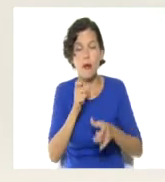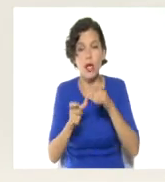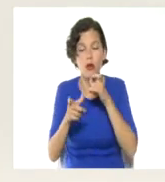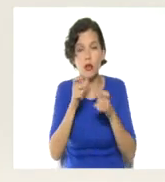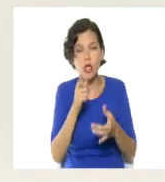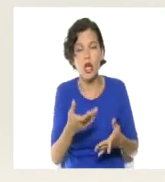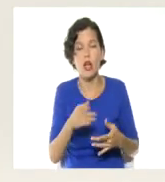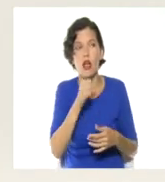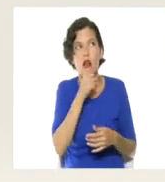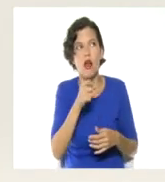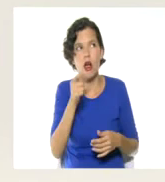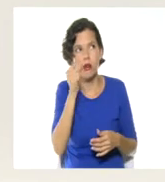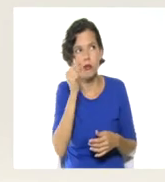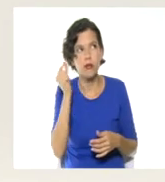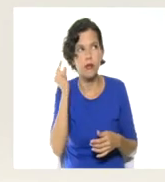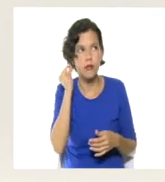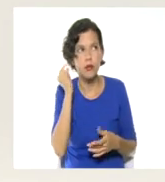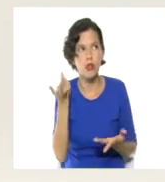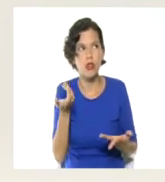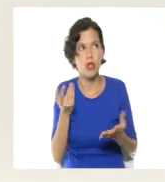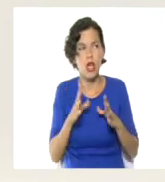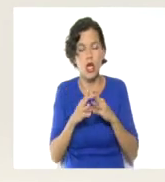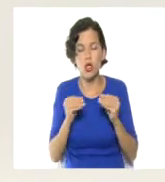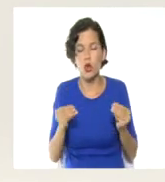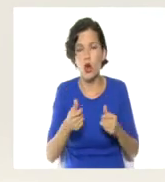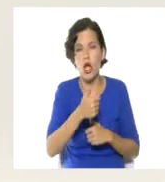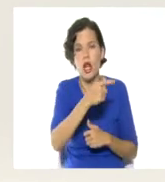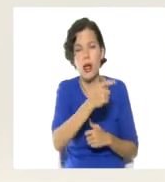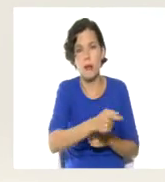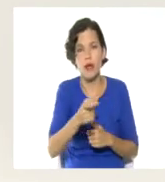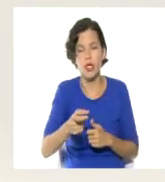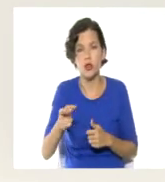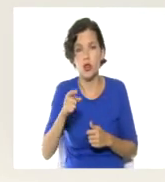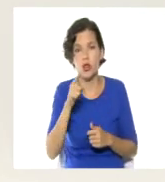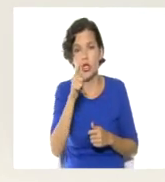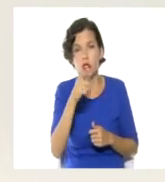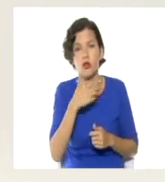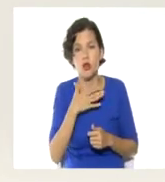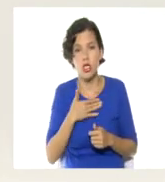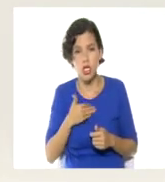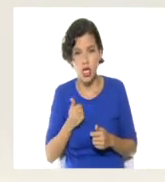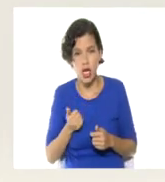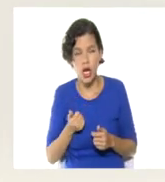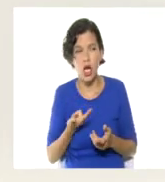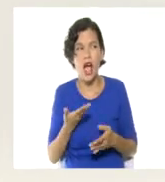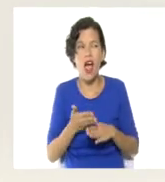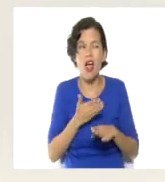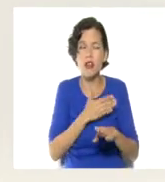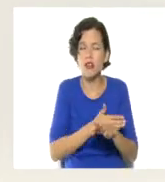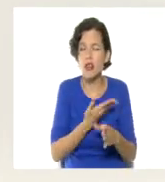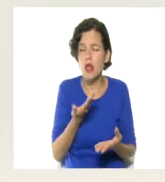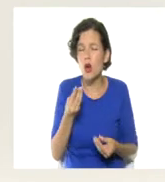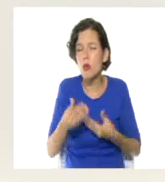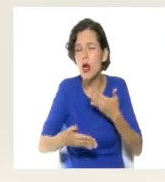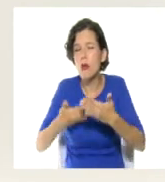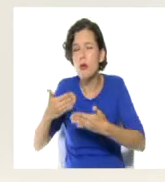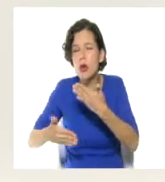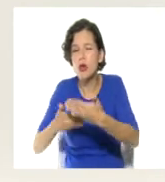los abuelos, a todas aquellas personas de tu interés, cómo eran antes esos